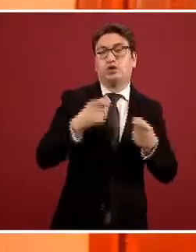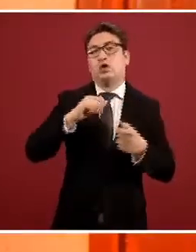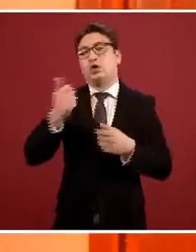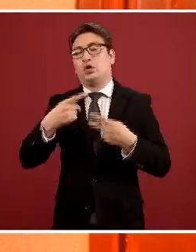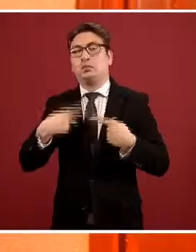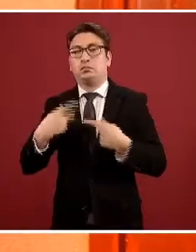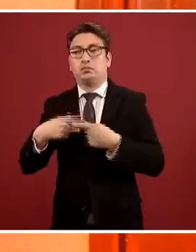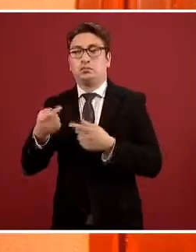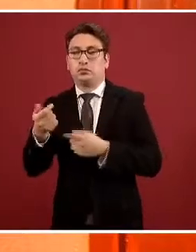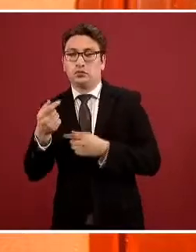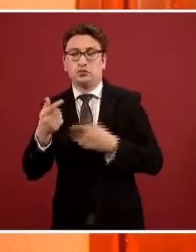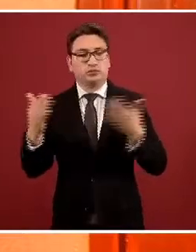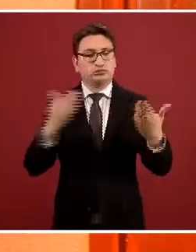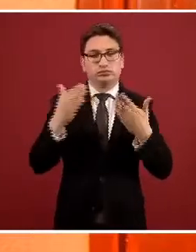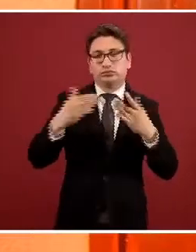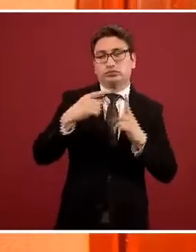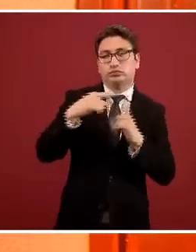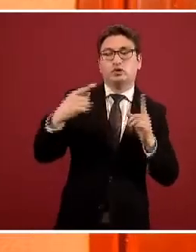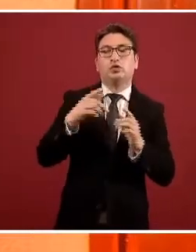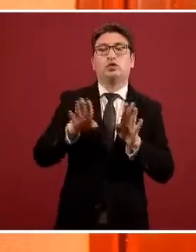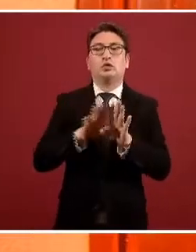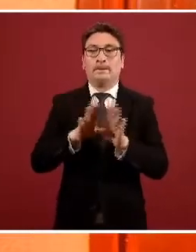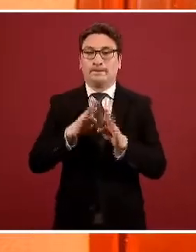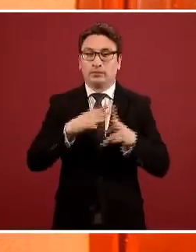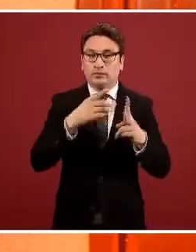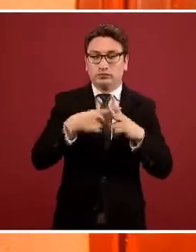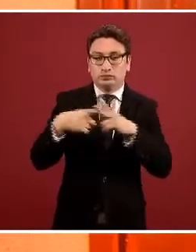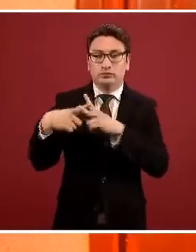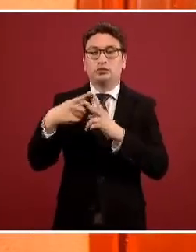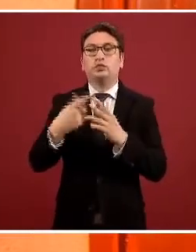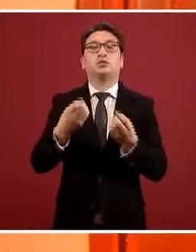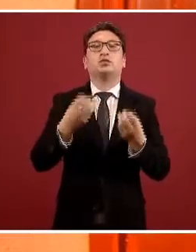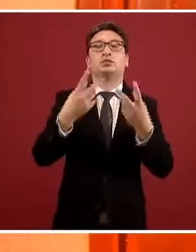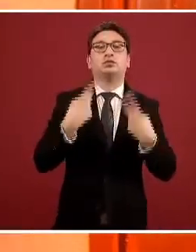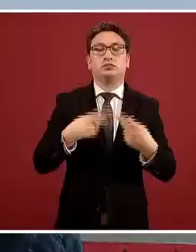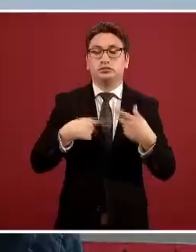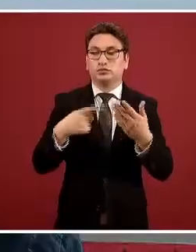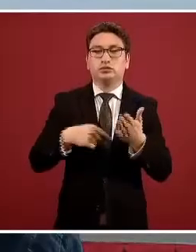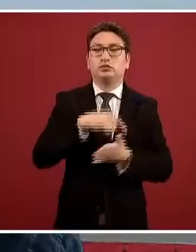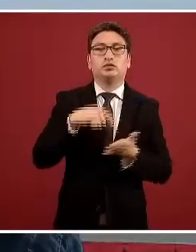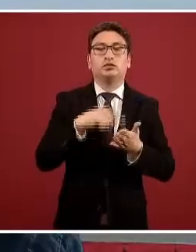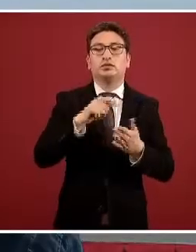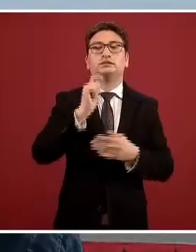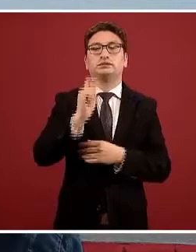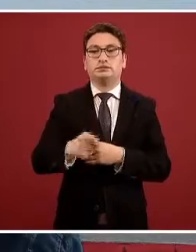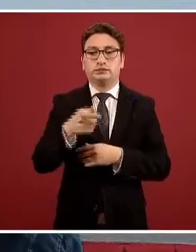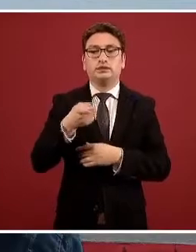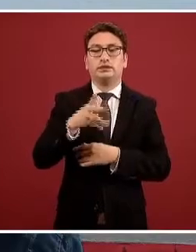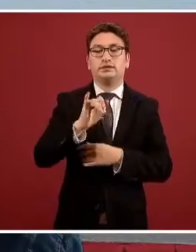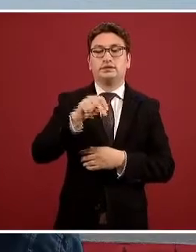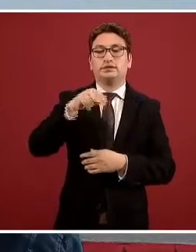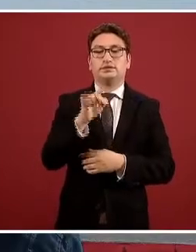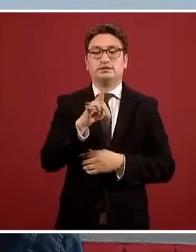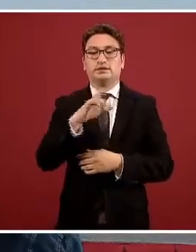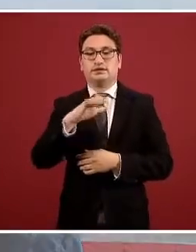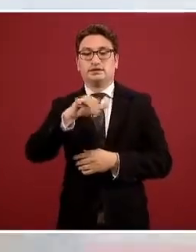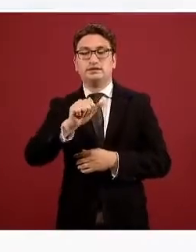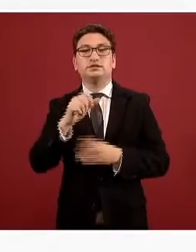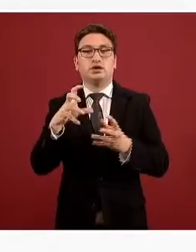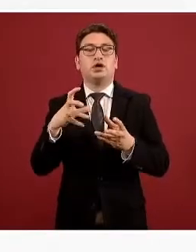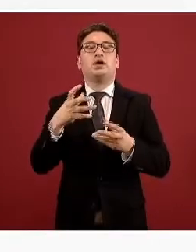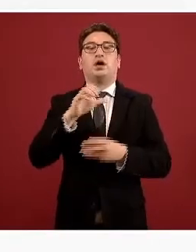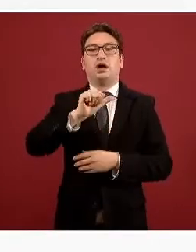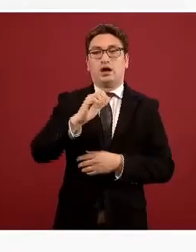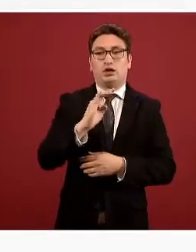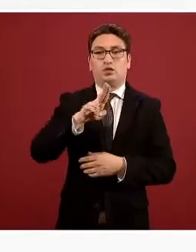casos registrados entre la población de cada territorio de interés. Eso da una medida que se llama incidencia acumulada y eso sí nos